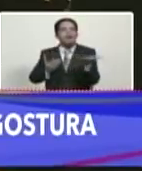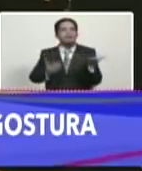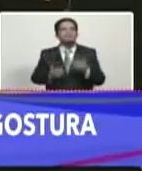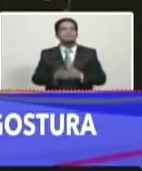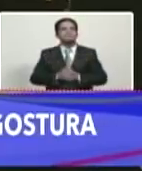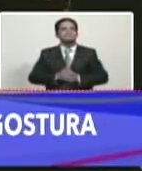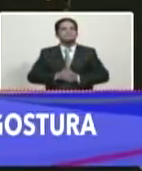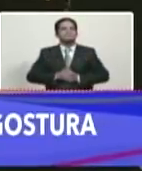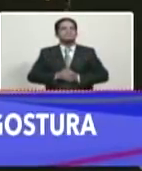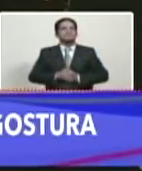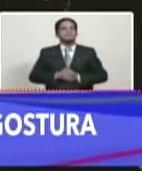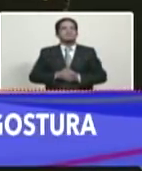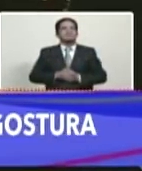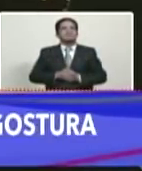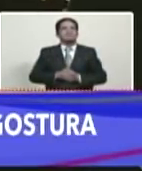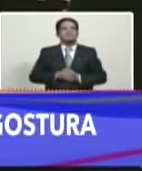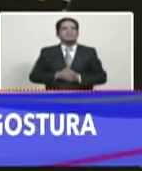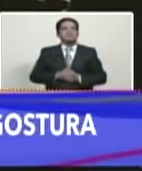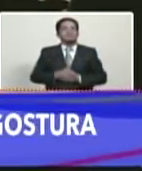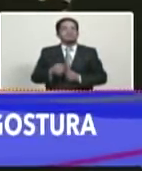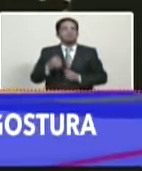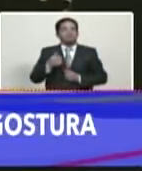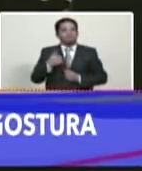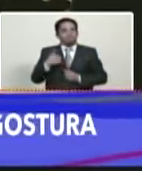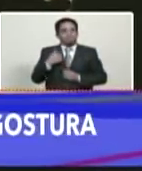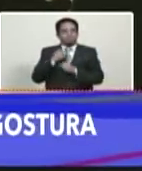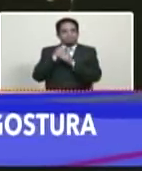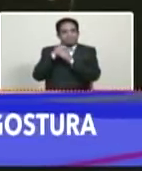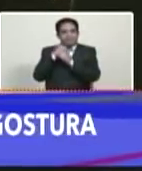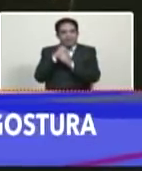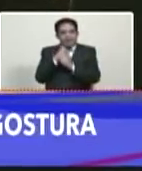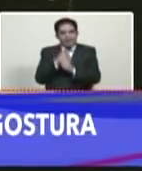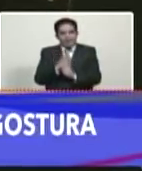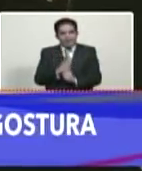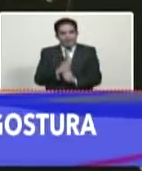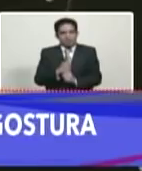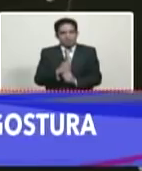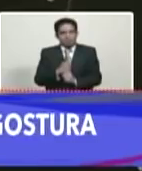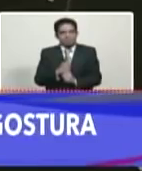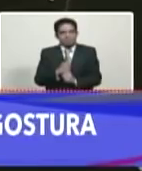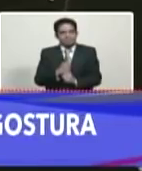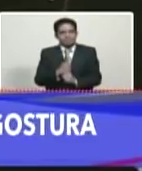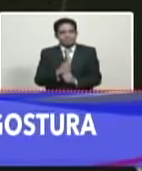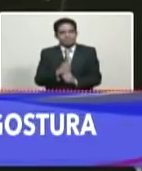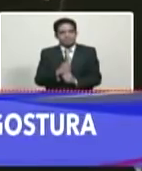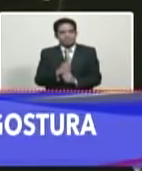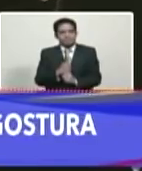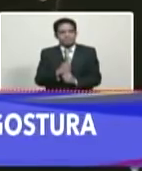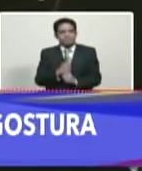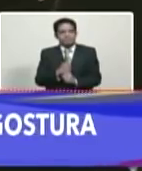Estoy pendiente y a la espera de la convocatoria